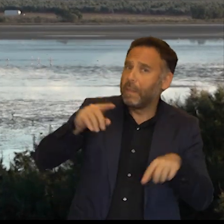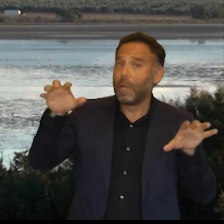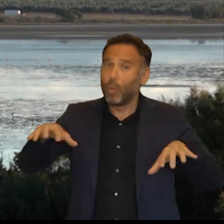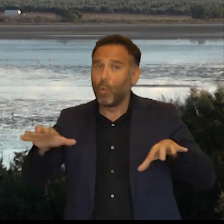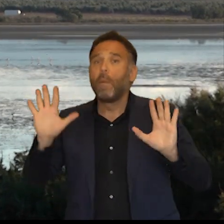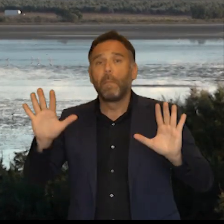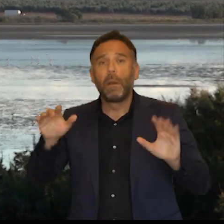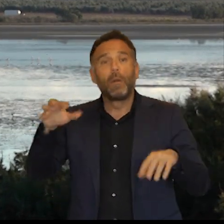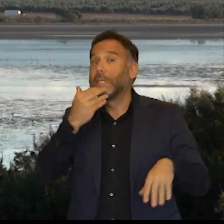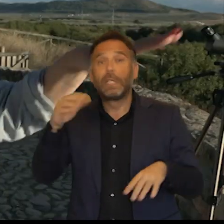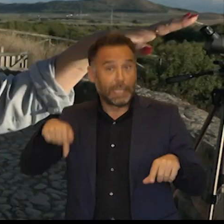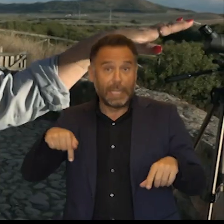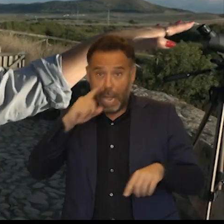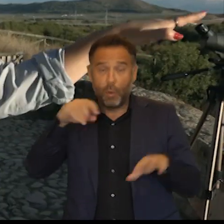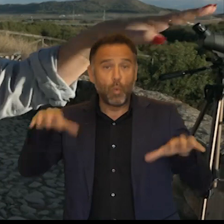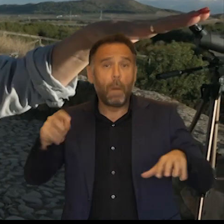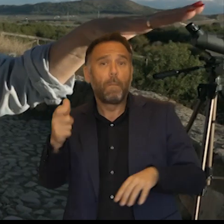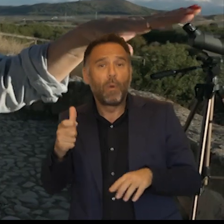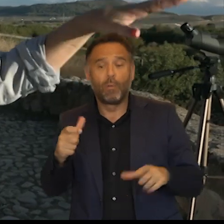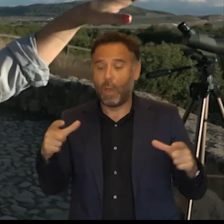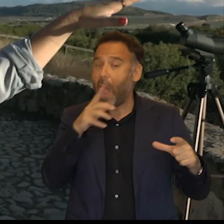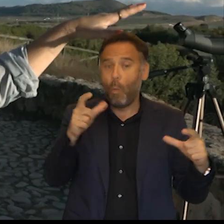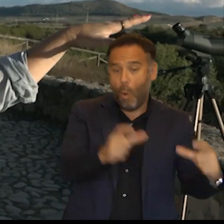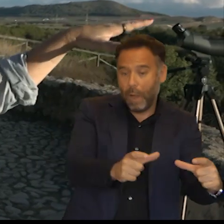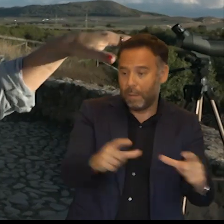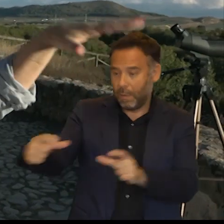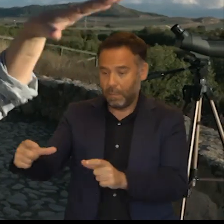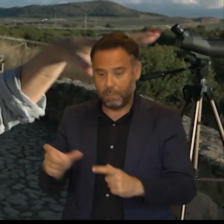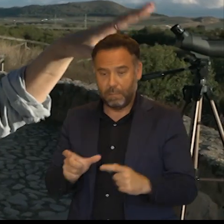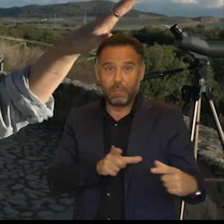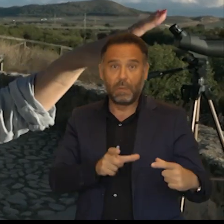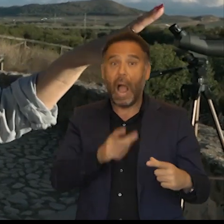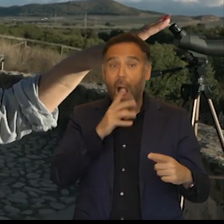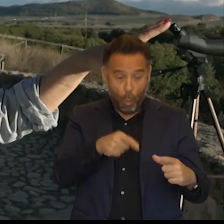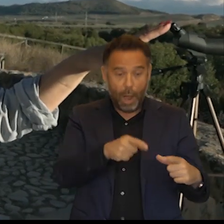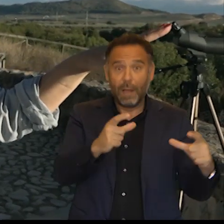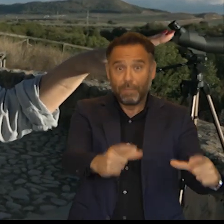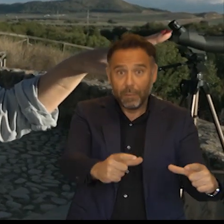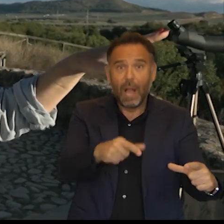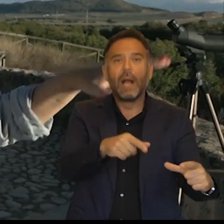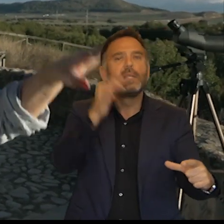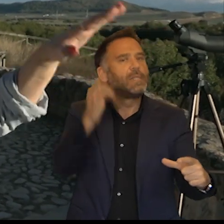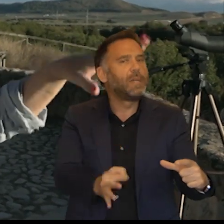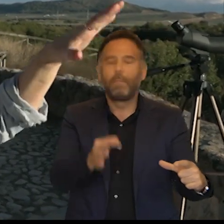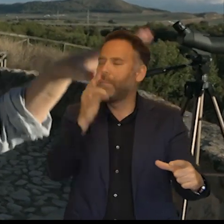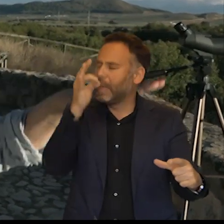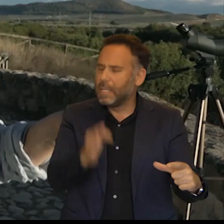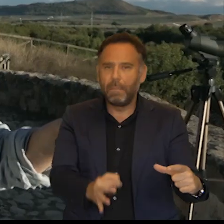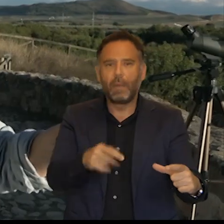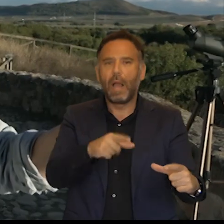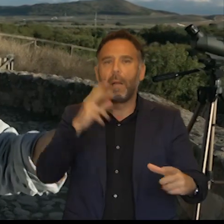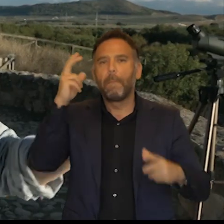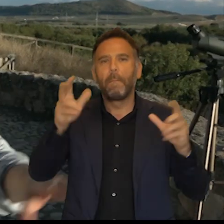un poquito escasas. Y claro, tenemos algunas manchas con agua, pero en esas poquitas manchas de agua que tenemos siempre